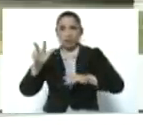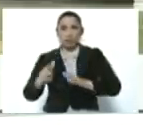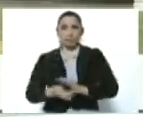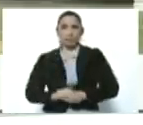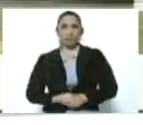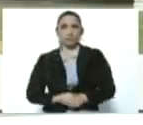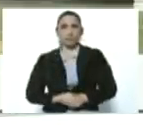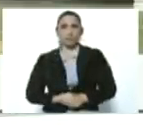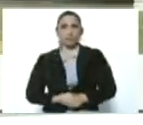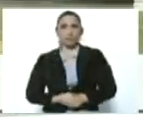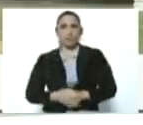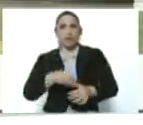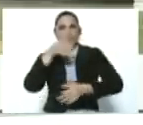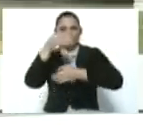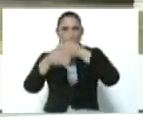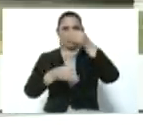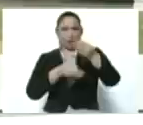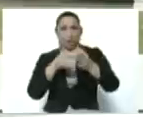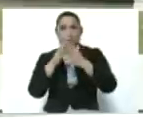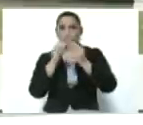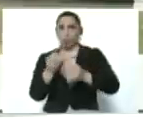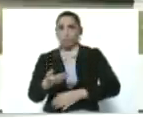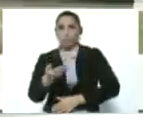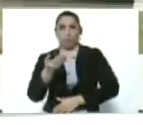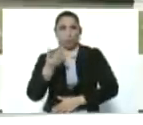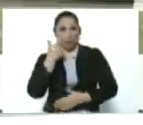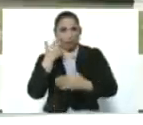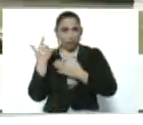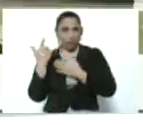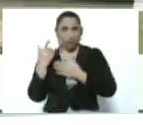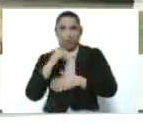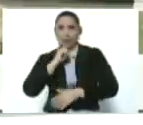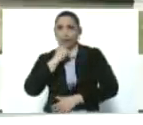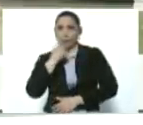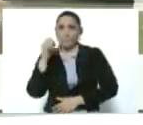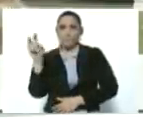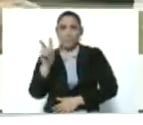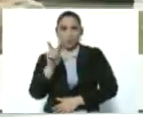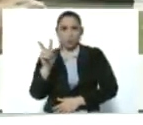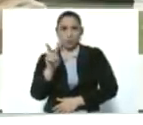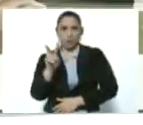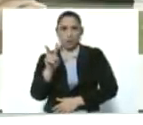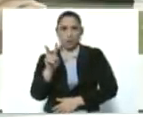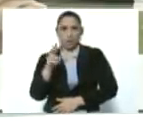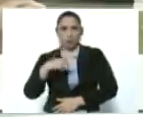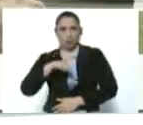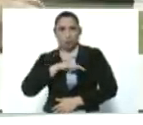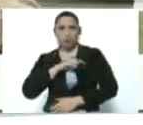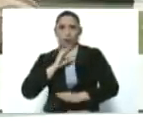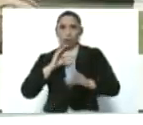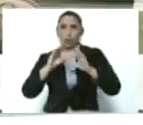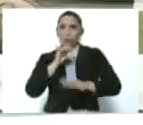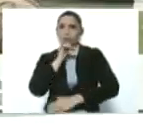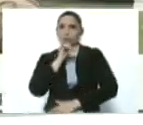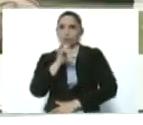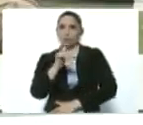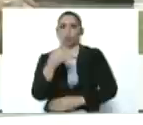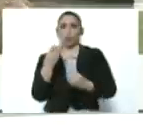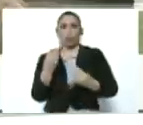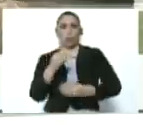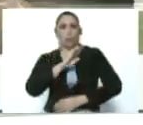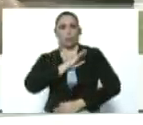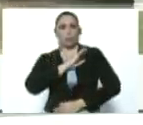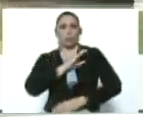pasó a explicárselo a todos estos importantes una de las claves de venezuela es nuestra comunicación como gobernante